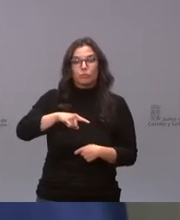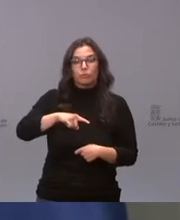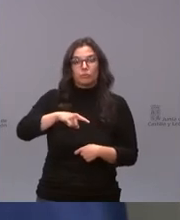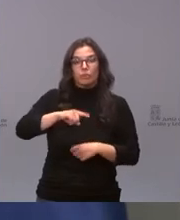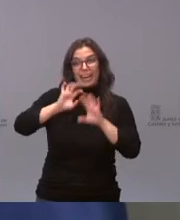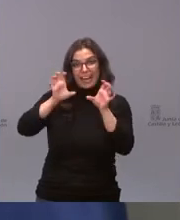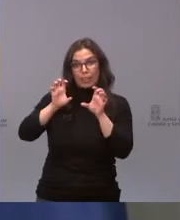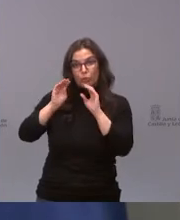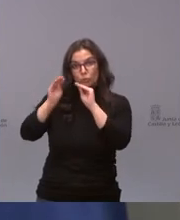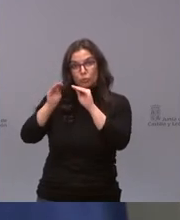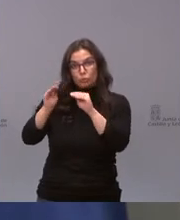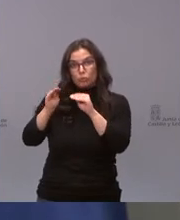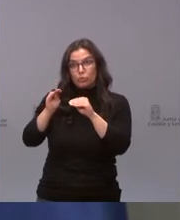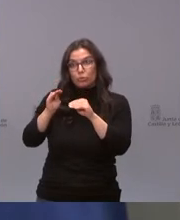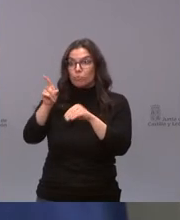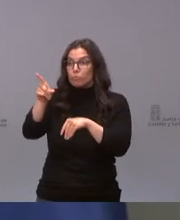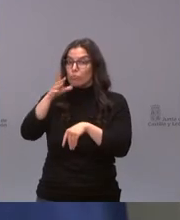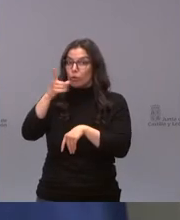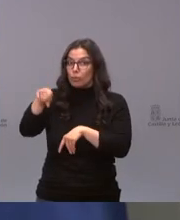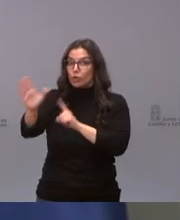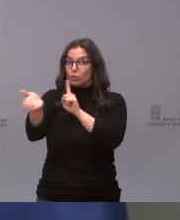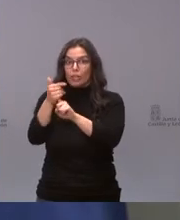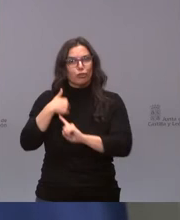radiofónica porque han conseguido ustedes lo que yo no he conseguido.